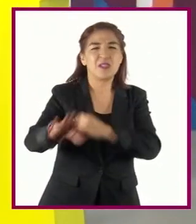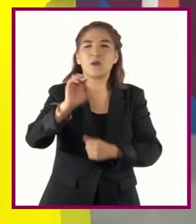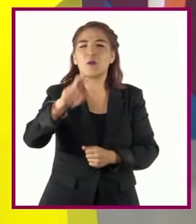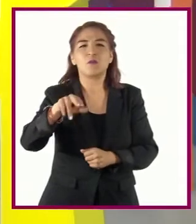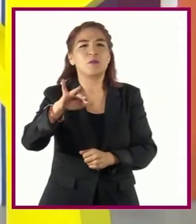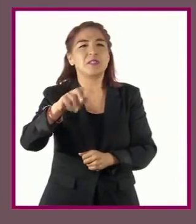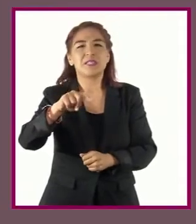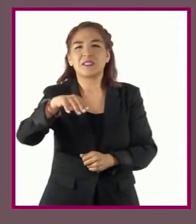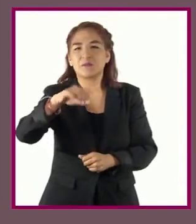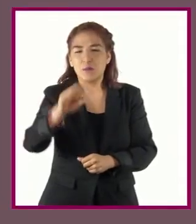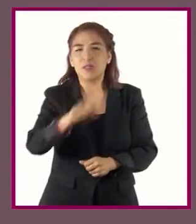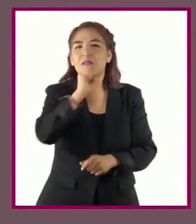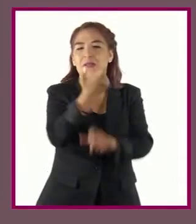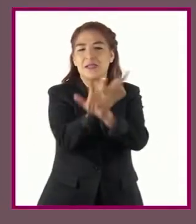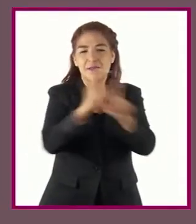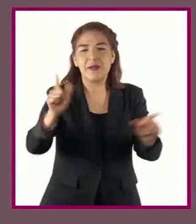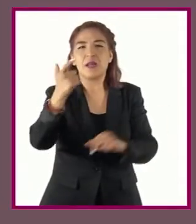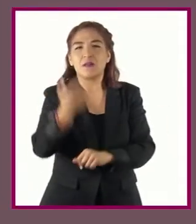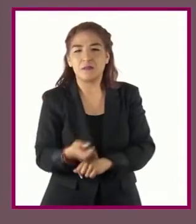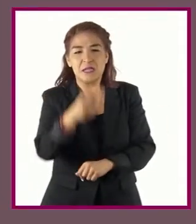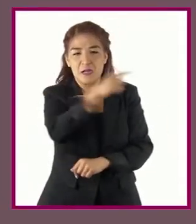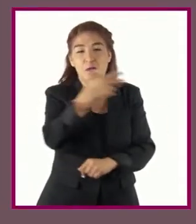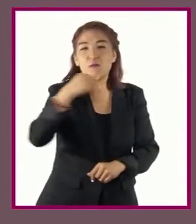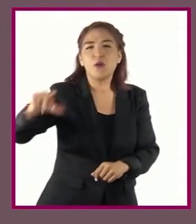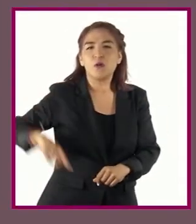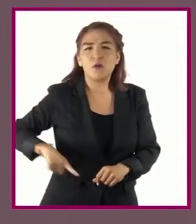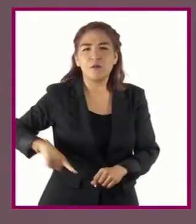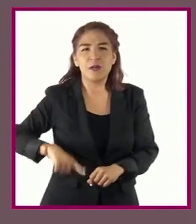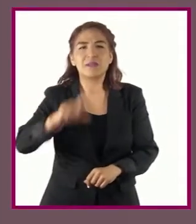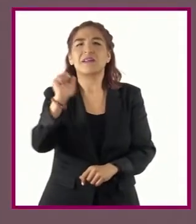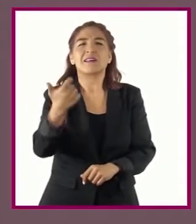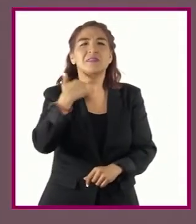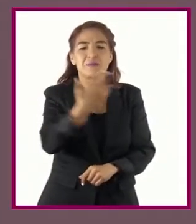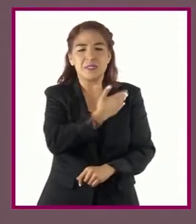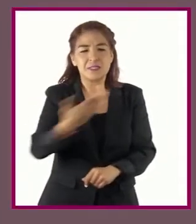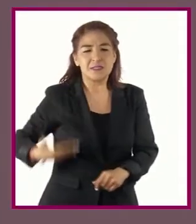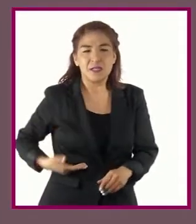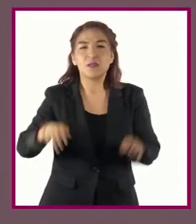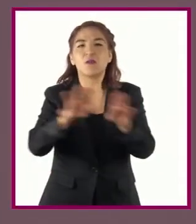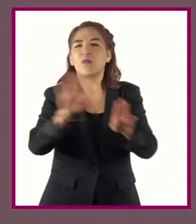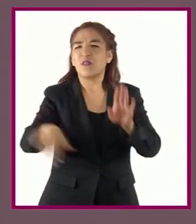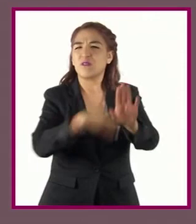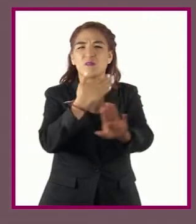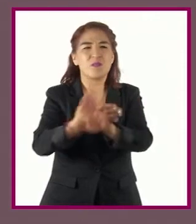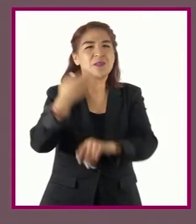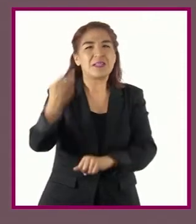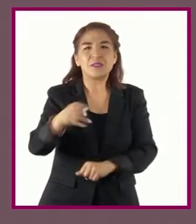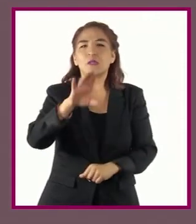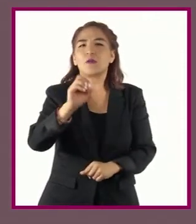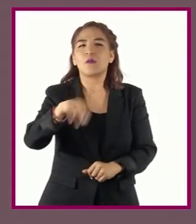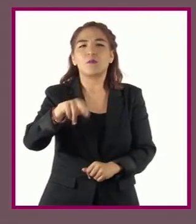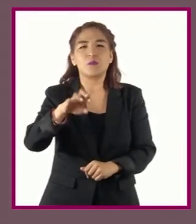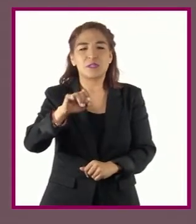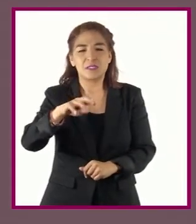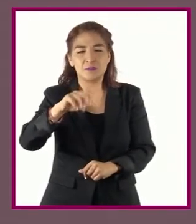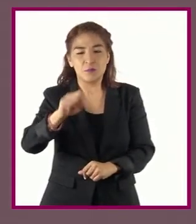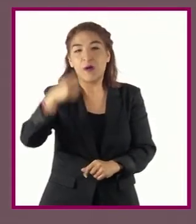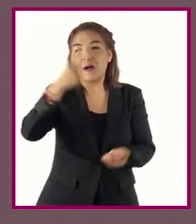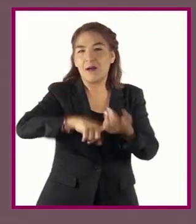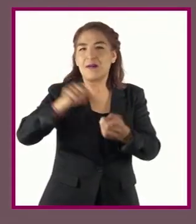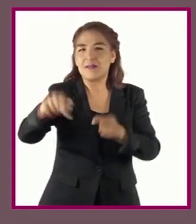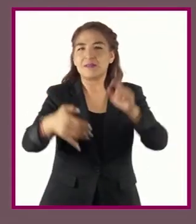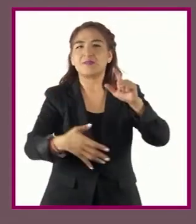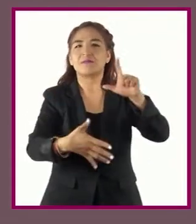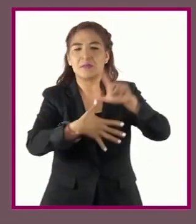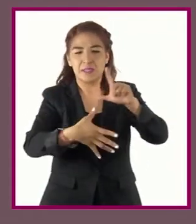liberalismo económico. El gobierno de Reagan intensificó sus acciones en contra del comunismo en el continente americano. Por un